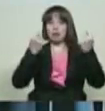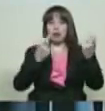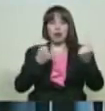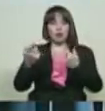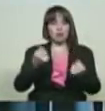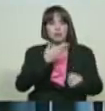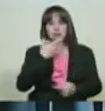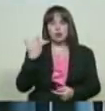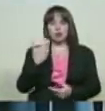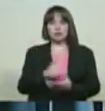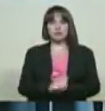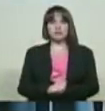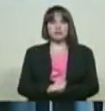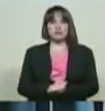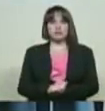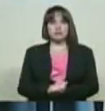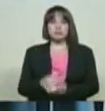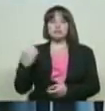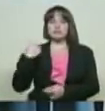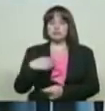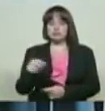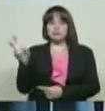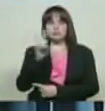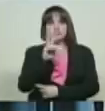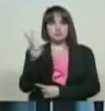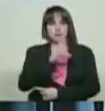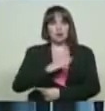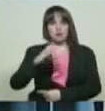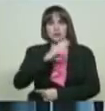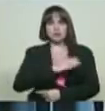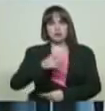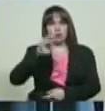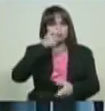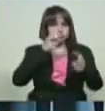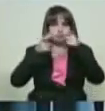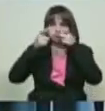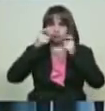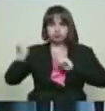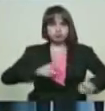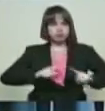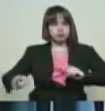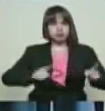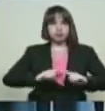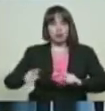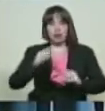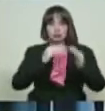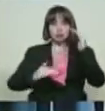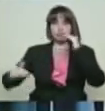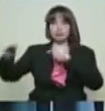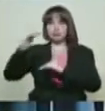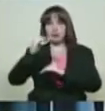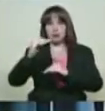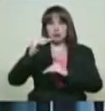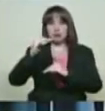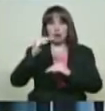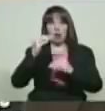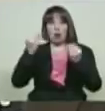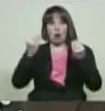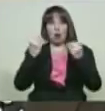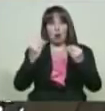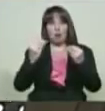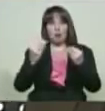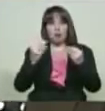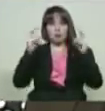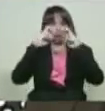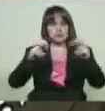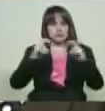tener en Venezuela una comisión de asesoría permanente de los más altos niveles del Centro de Investigación Económica del Consejo